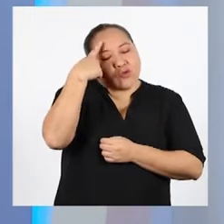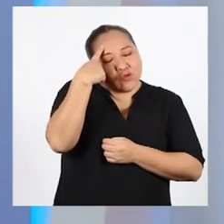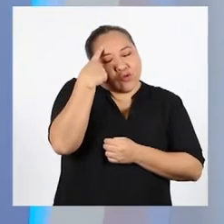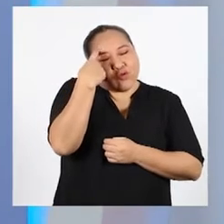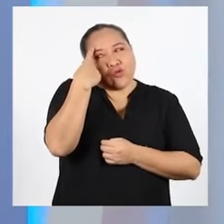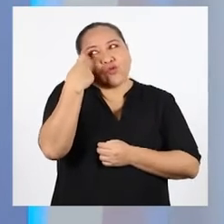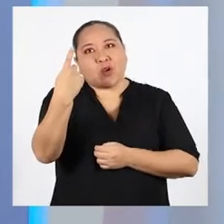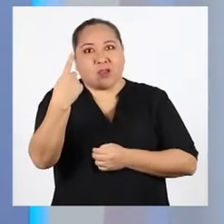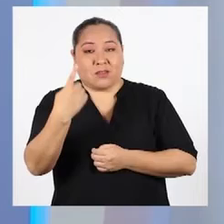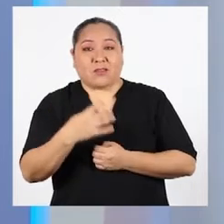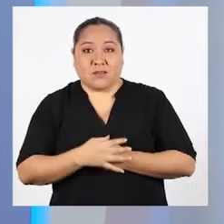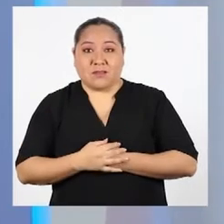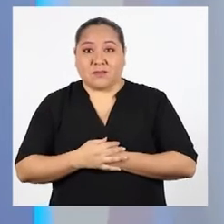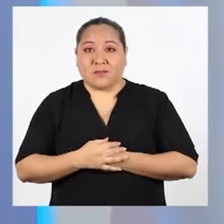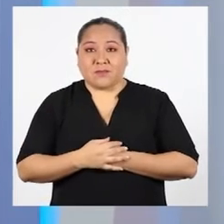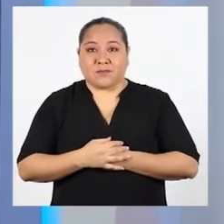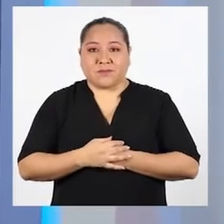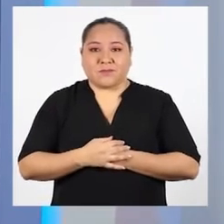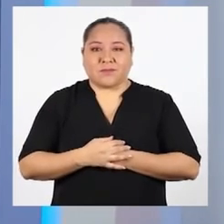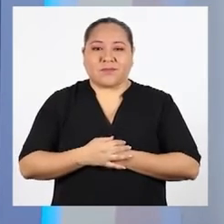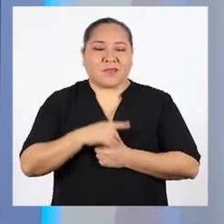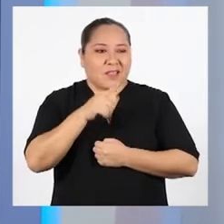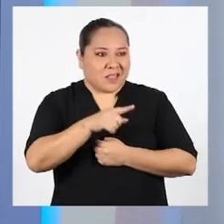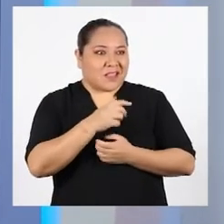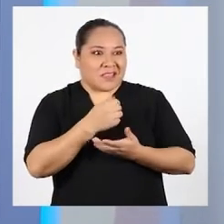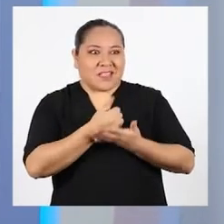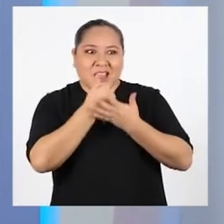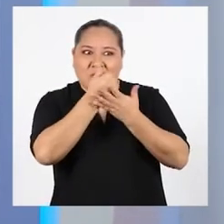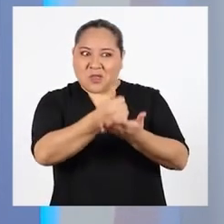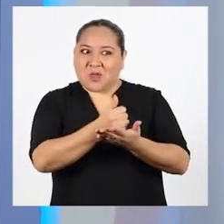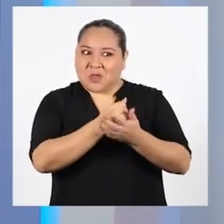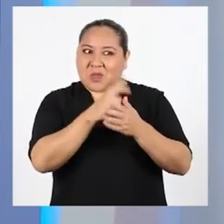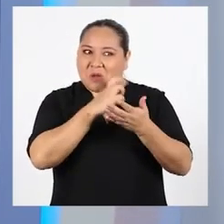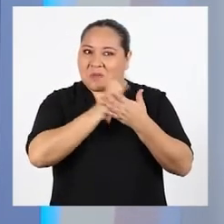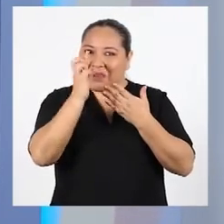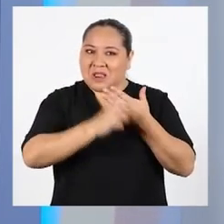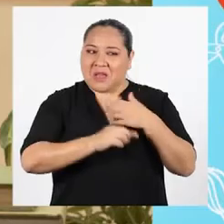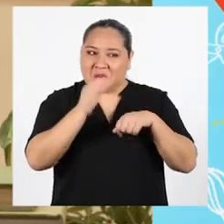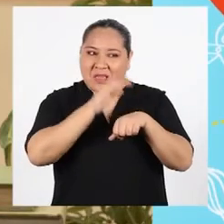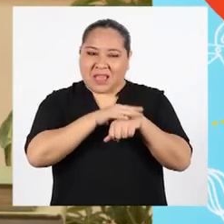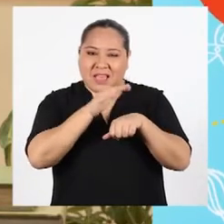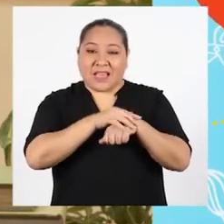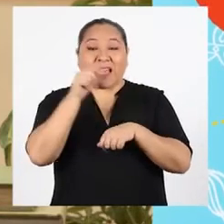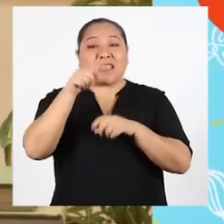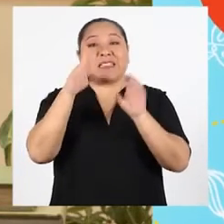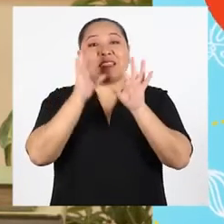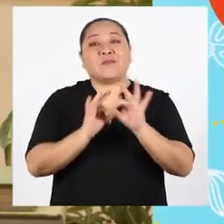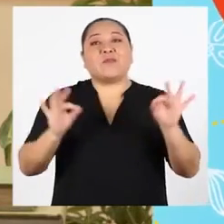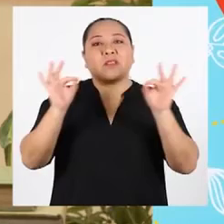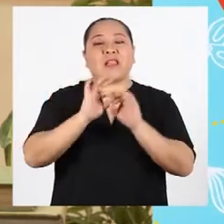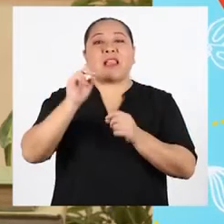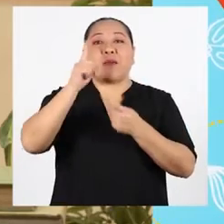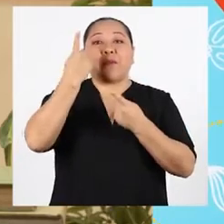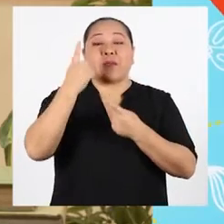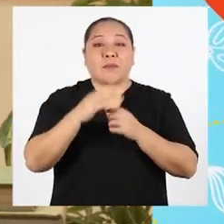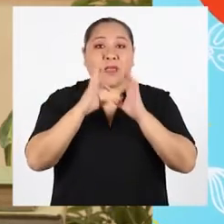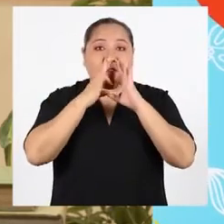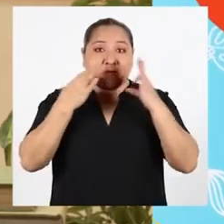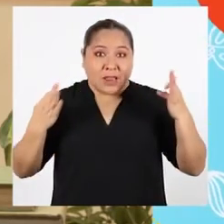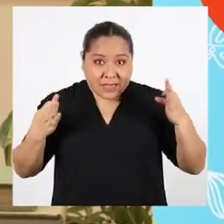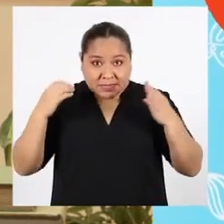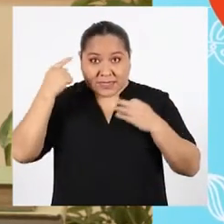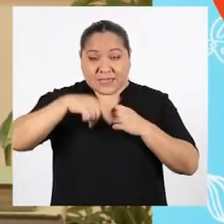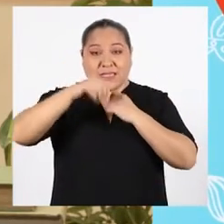sueño? Muy bien, Tocino. Te están sirviendo mucho los programas de inglés. Eso es importante. La primera frase